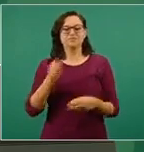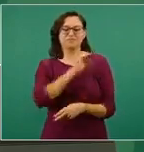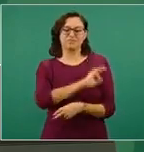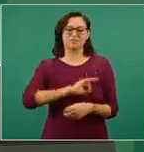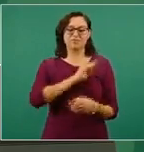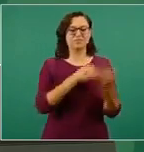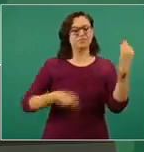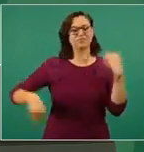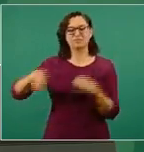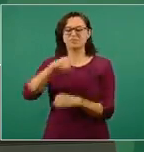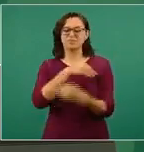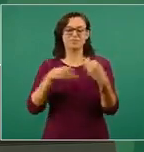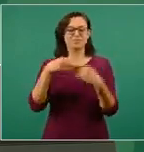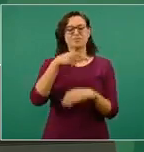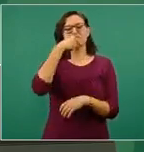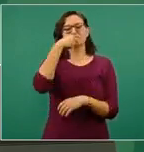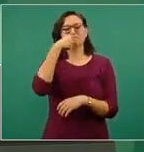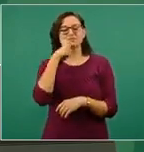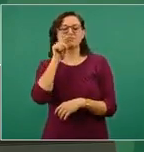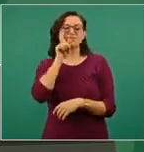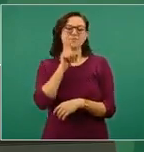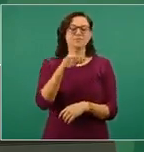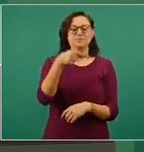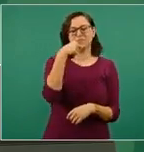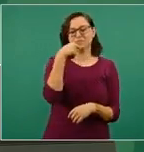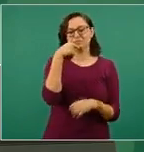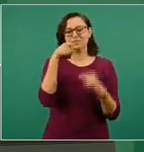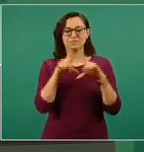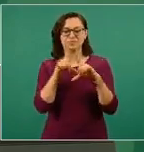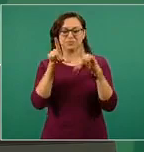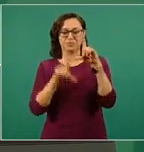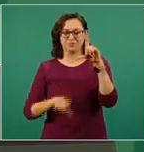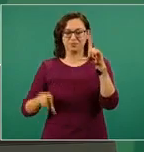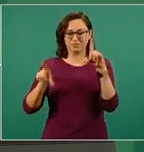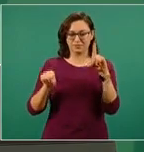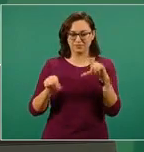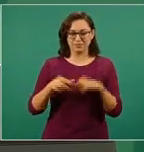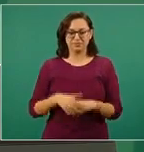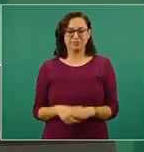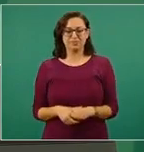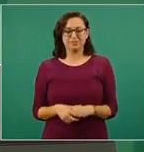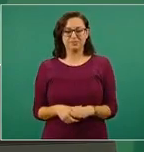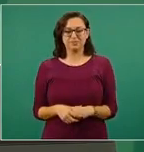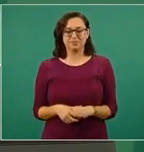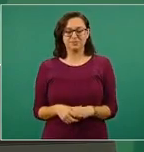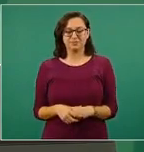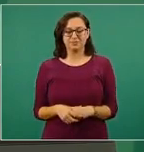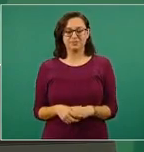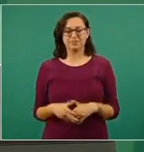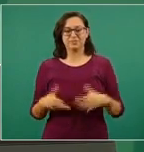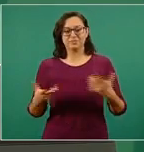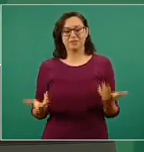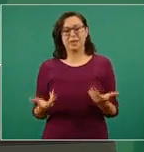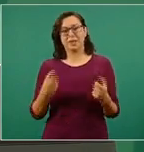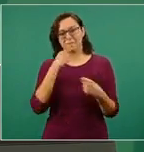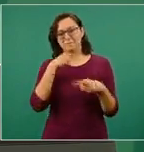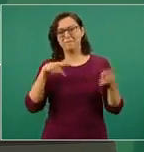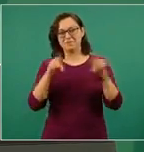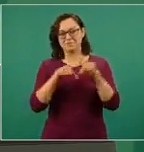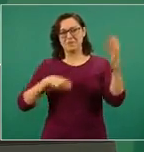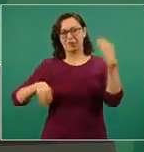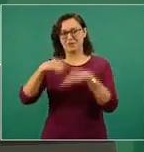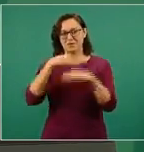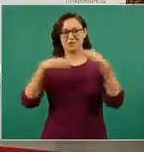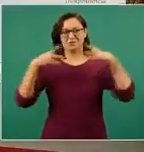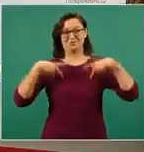todas las niñas y niños de México y a todos los que seguimos siendo niñas y niños